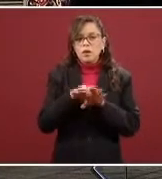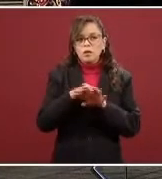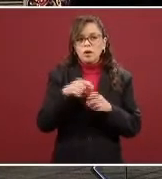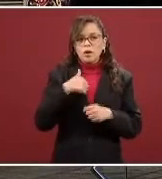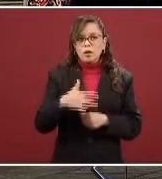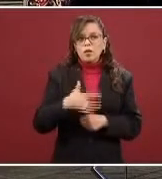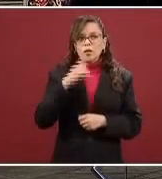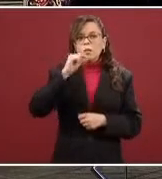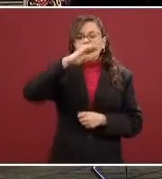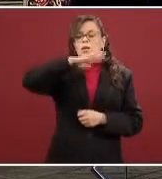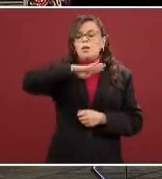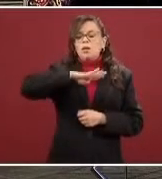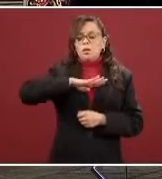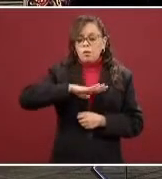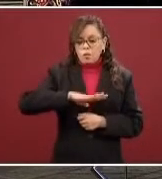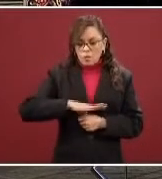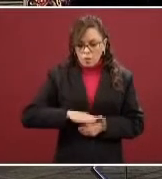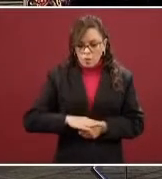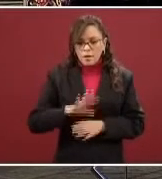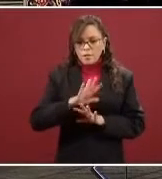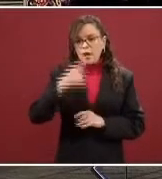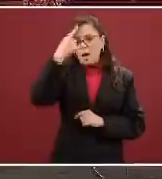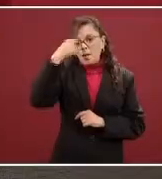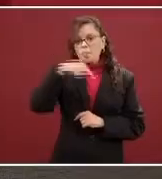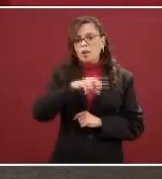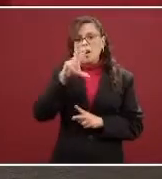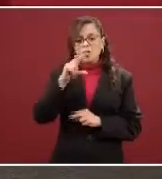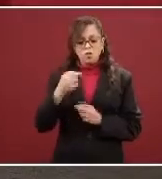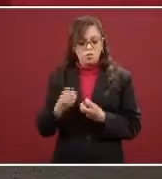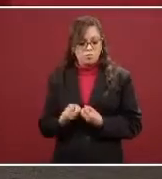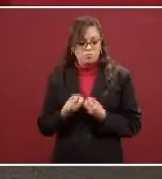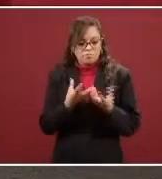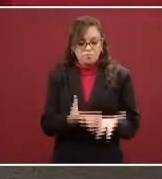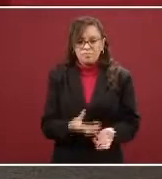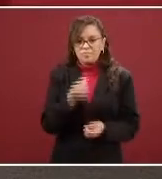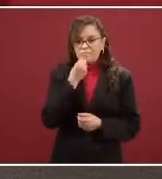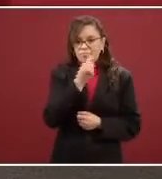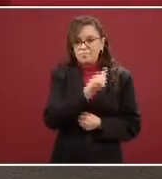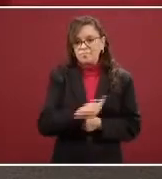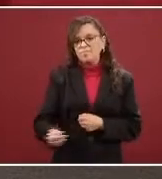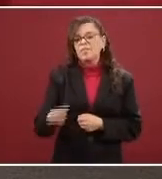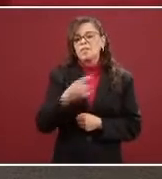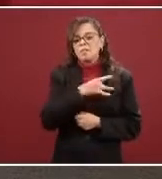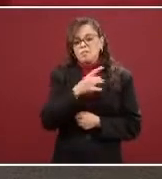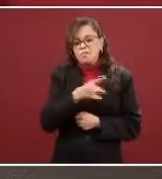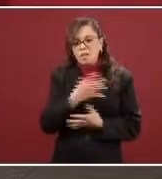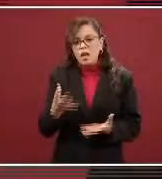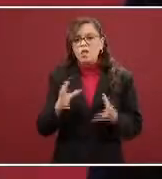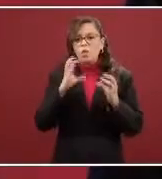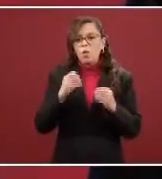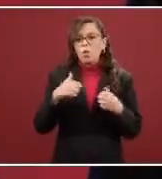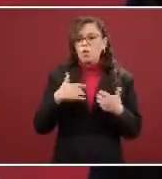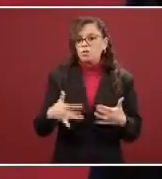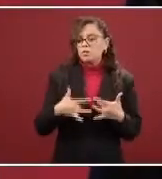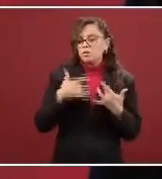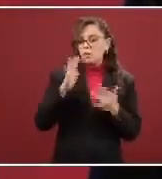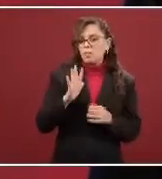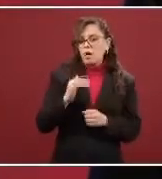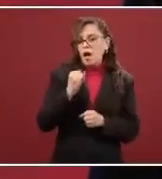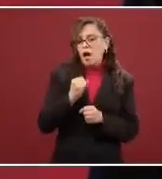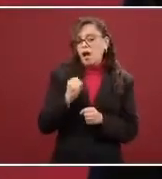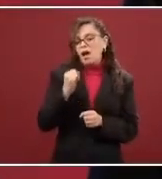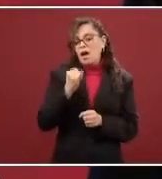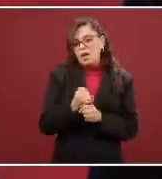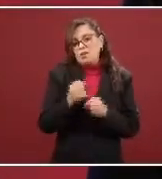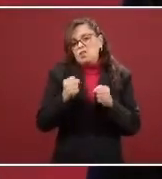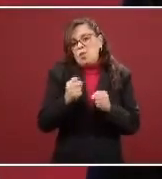no transmitir ciertas inseguridades, ciertos miedos a los niños. Otra cosa es ser congruente entre